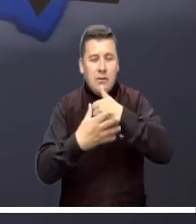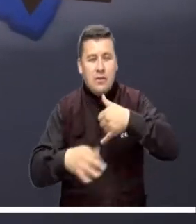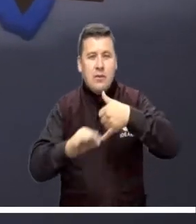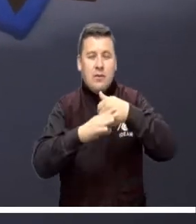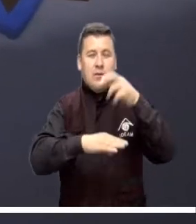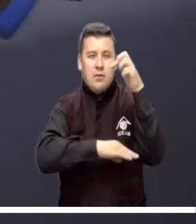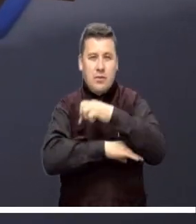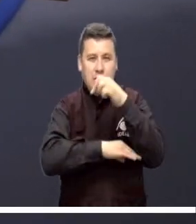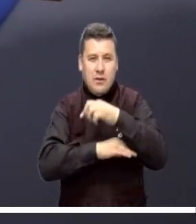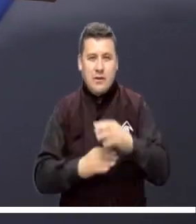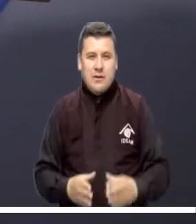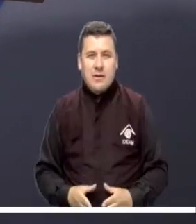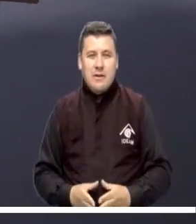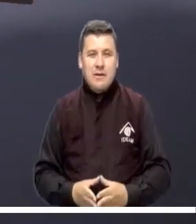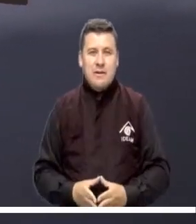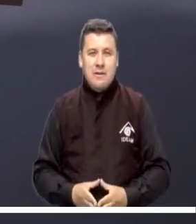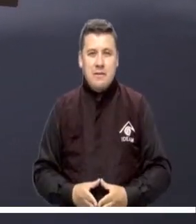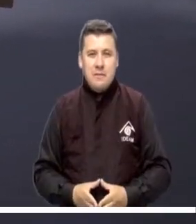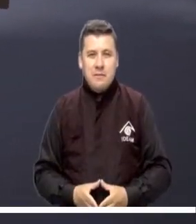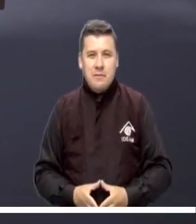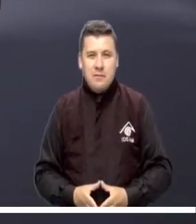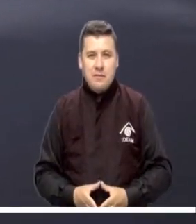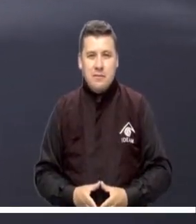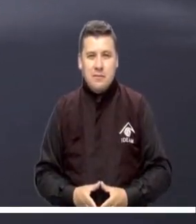Guaviare, Caquetá, Guainía y Putumayo.